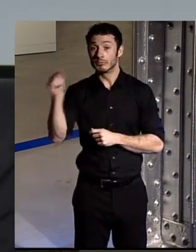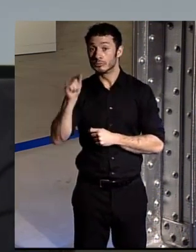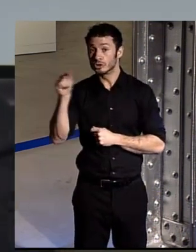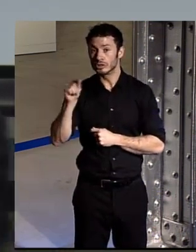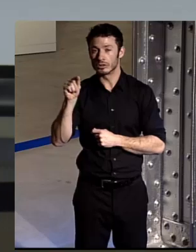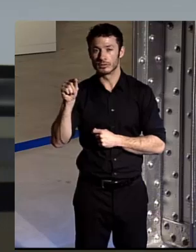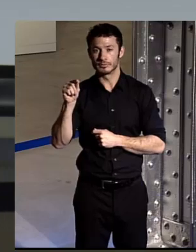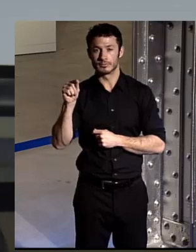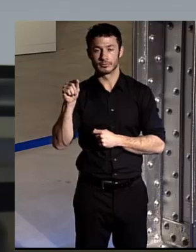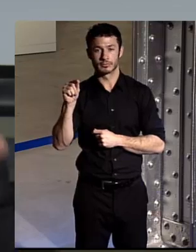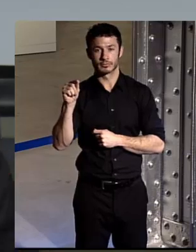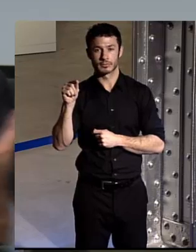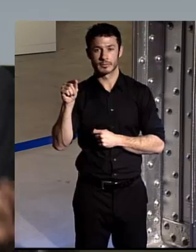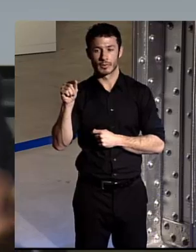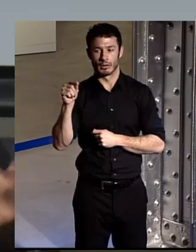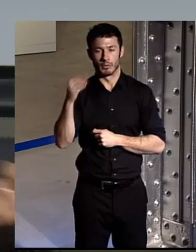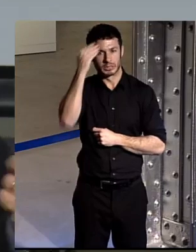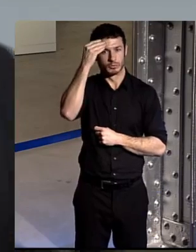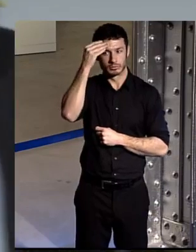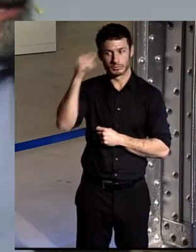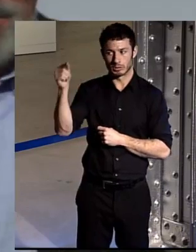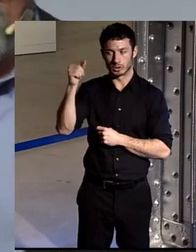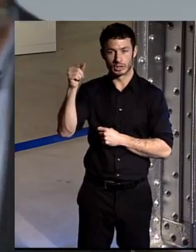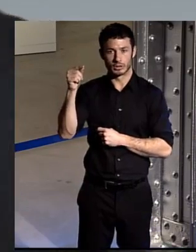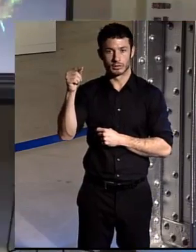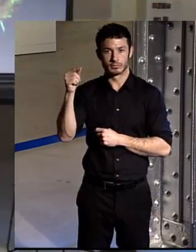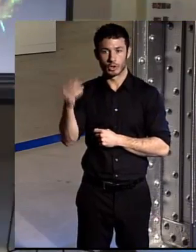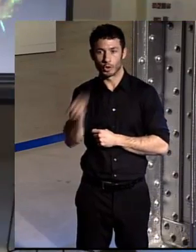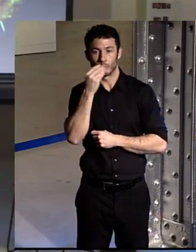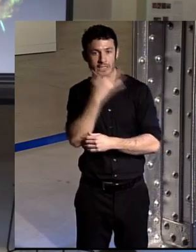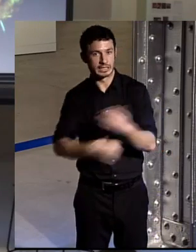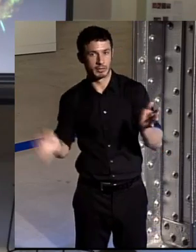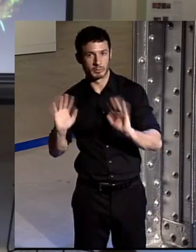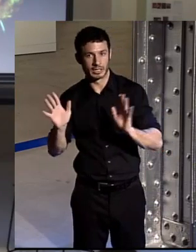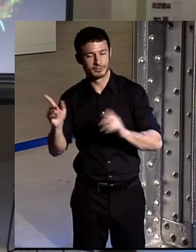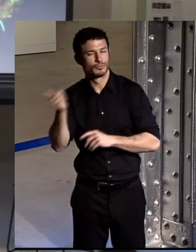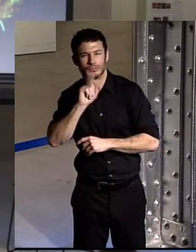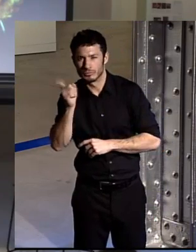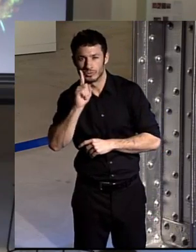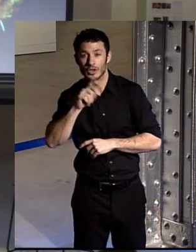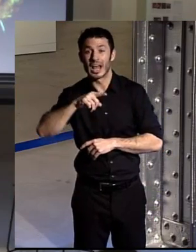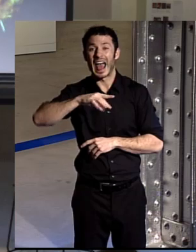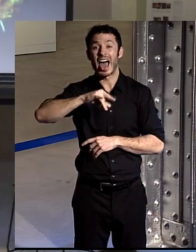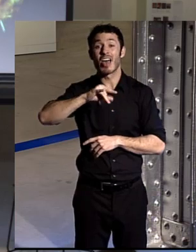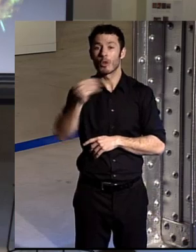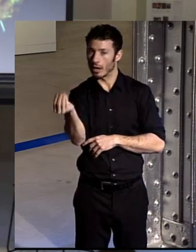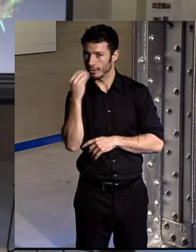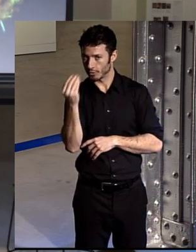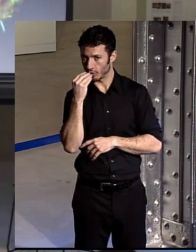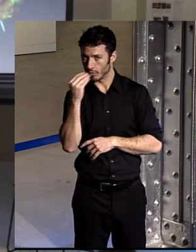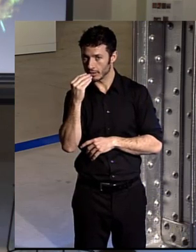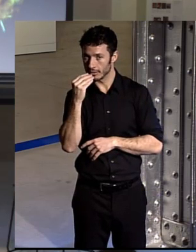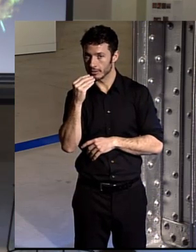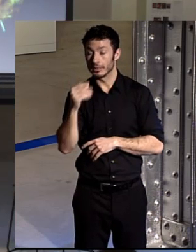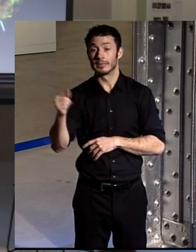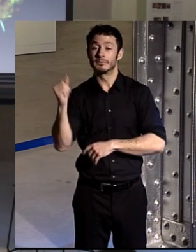mosquitos... todos pensamos que los mosquitos se alimentan de sangre. No, los mosquitos se alimentan de azúcar, de néctar. Y lo que pican